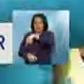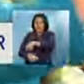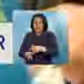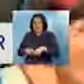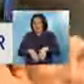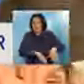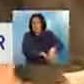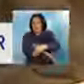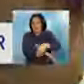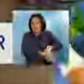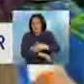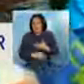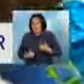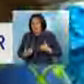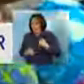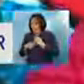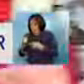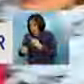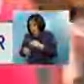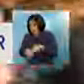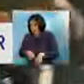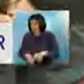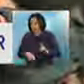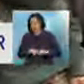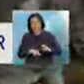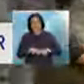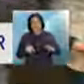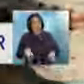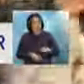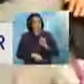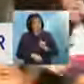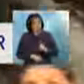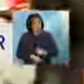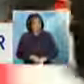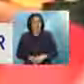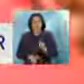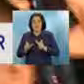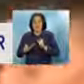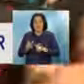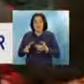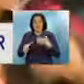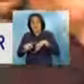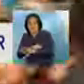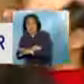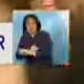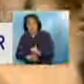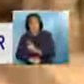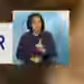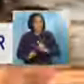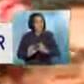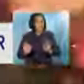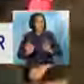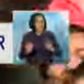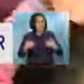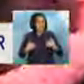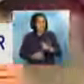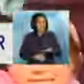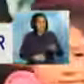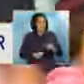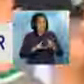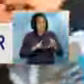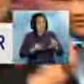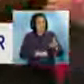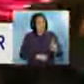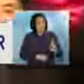esta avenida. Ahora te comento que a esta tribuna la han denominado como la tribuna de los invasores, porque nadie tiene invitación, la